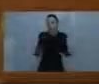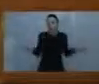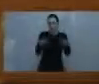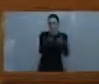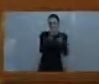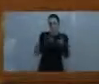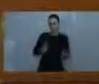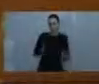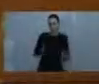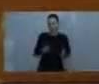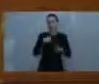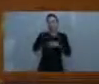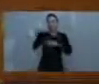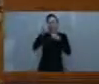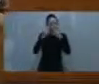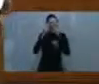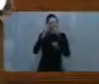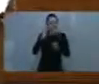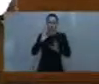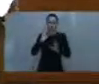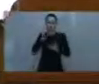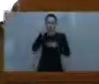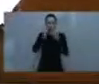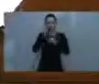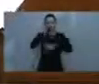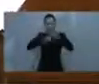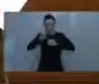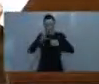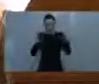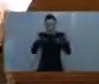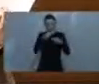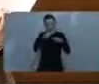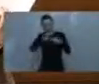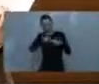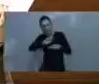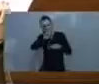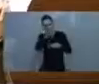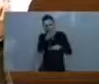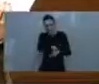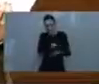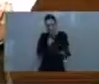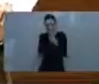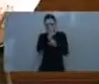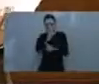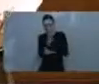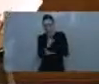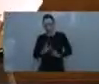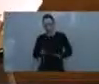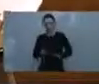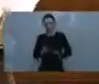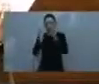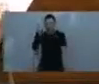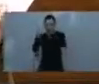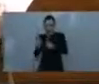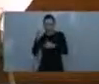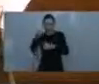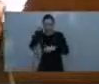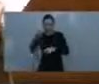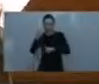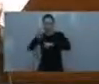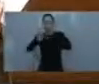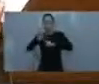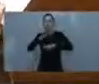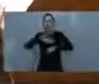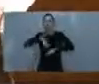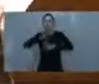veo, tiene dificultades también con el segundo partido de la oposición. Bueno, usted sabrá dónde está el problema. Yo empezaría